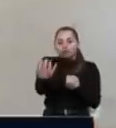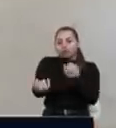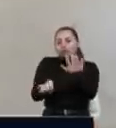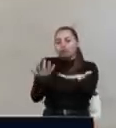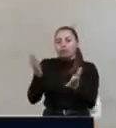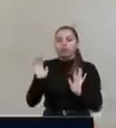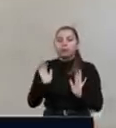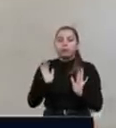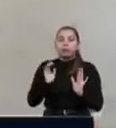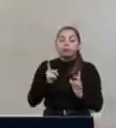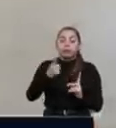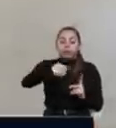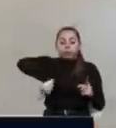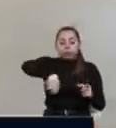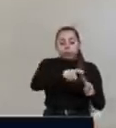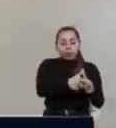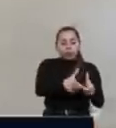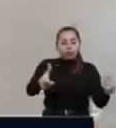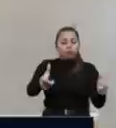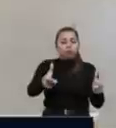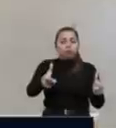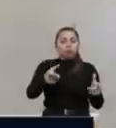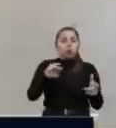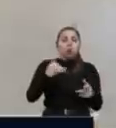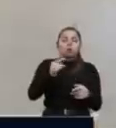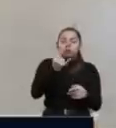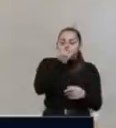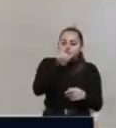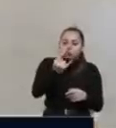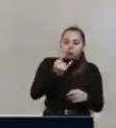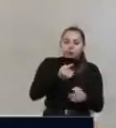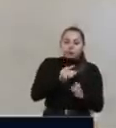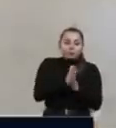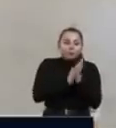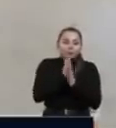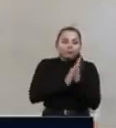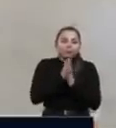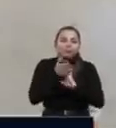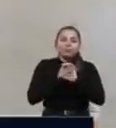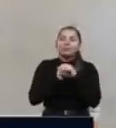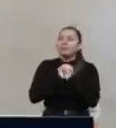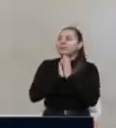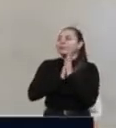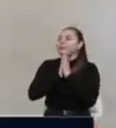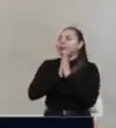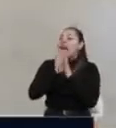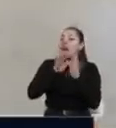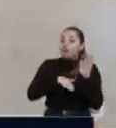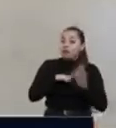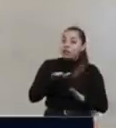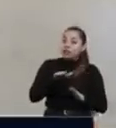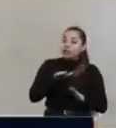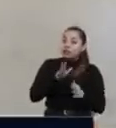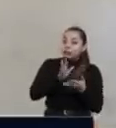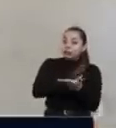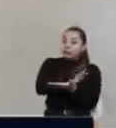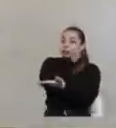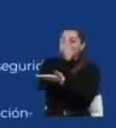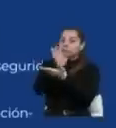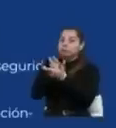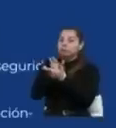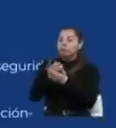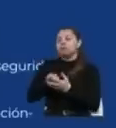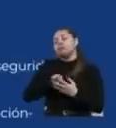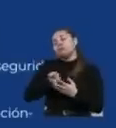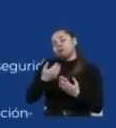Muchos de ellos, con interés, con propósito, con deseo, han solicitado inclusive que